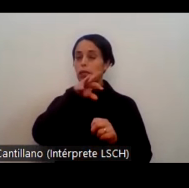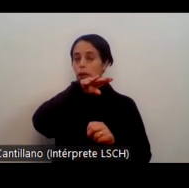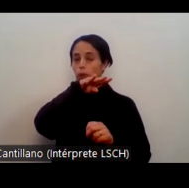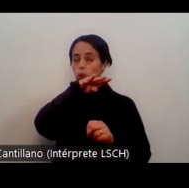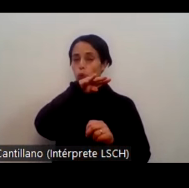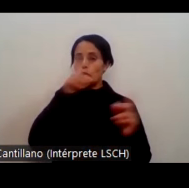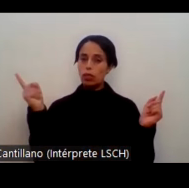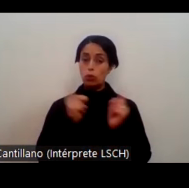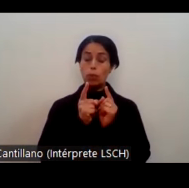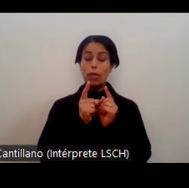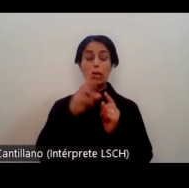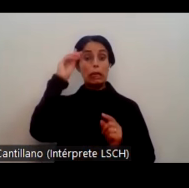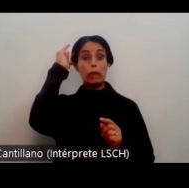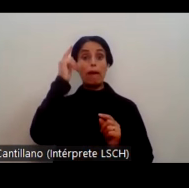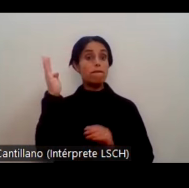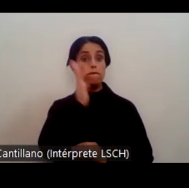ideas básicas que